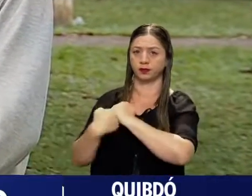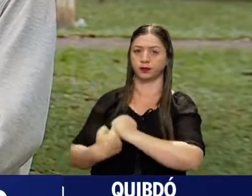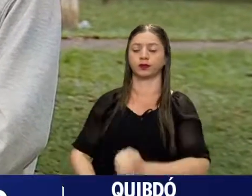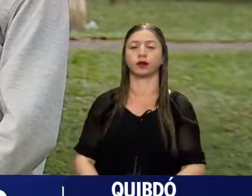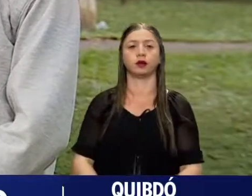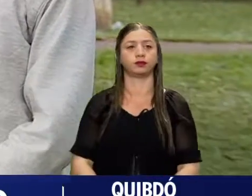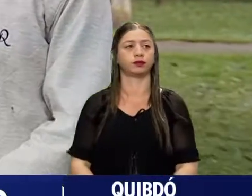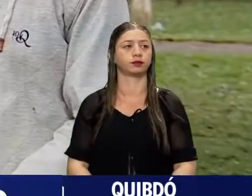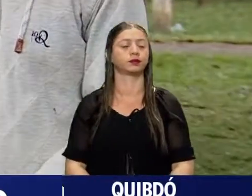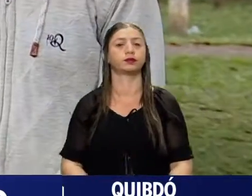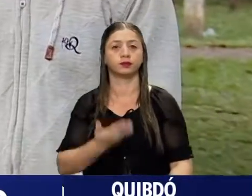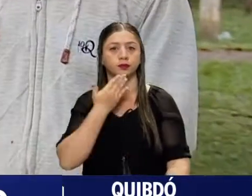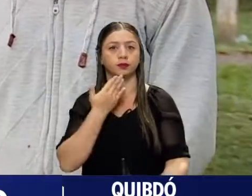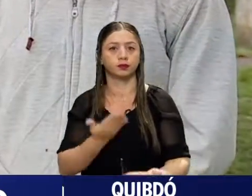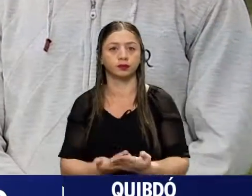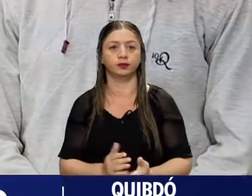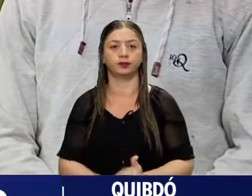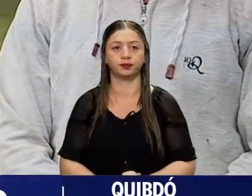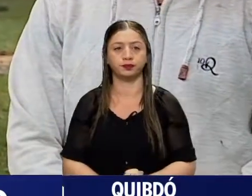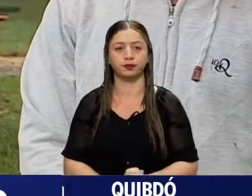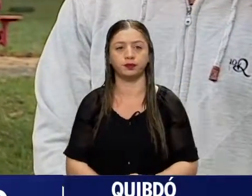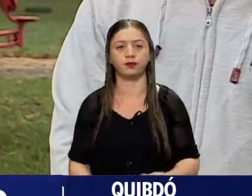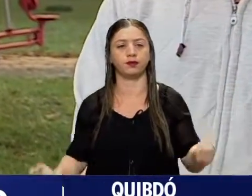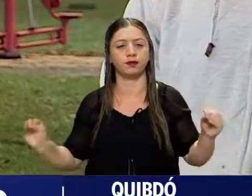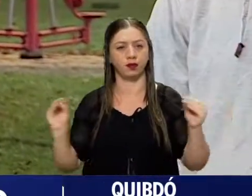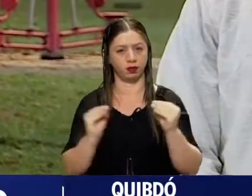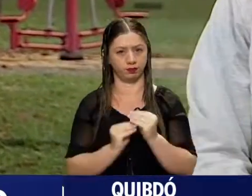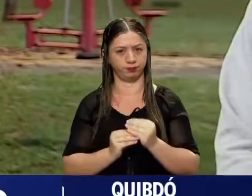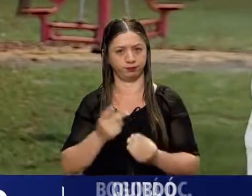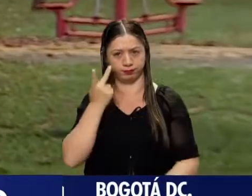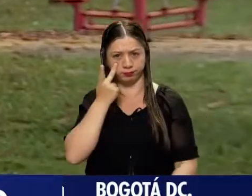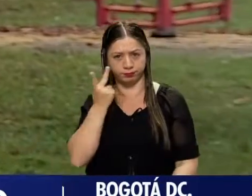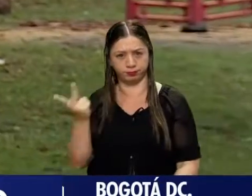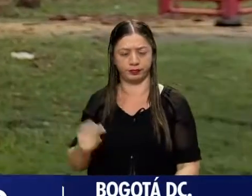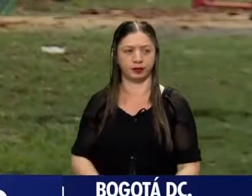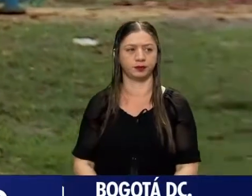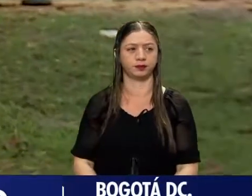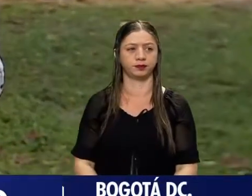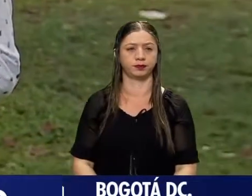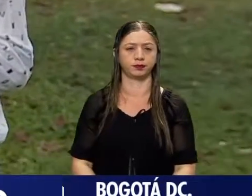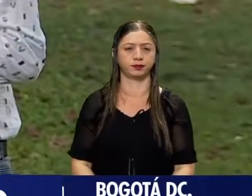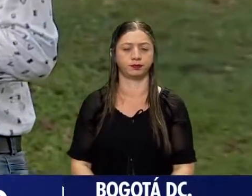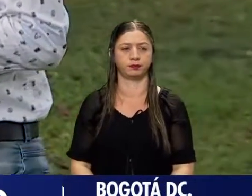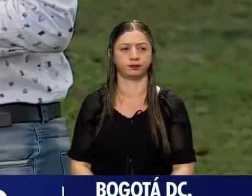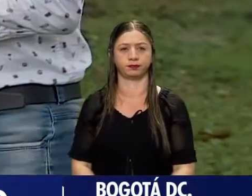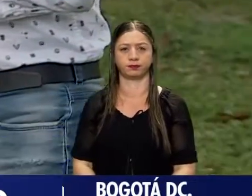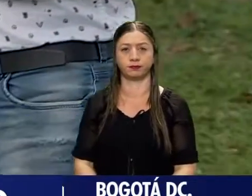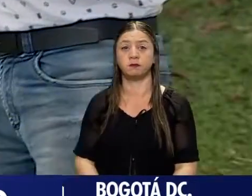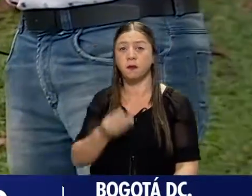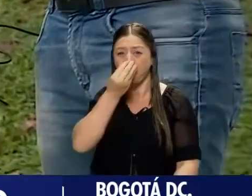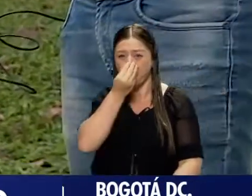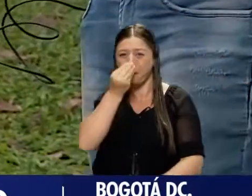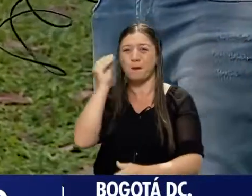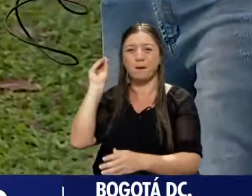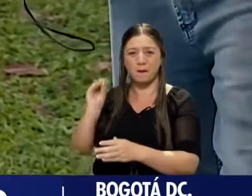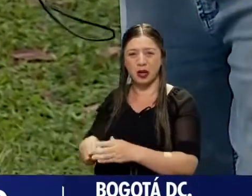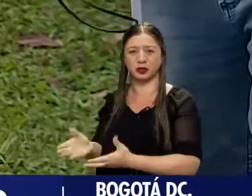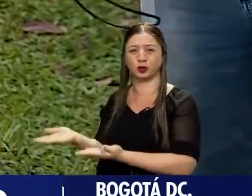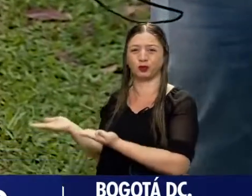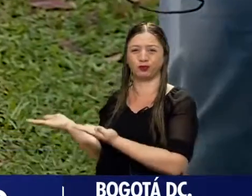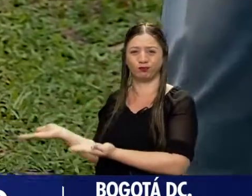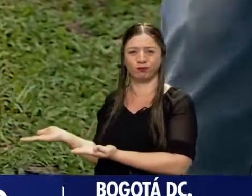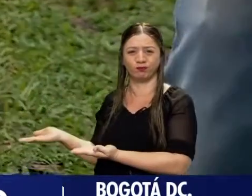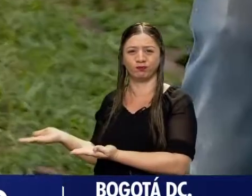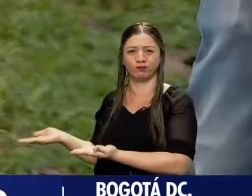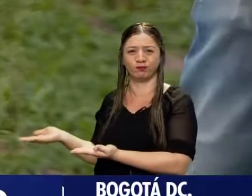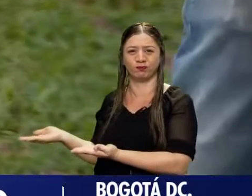muchísimas gracias miren pero es que además de eso yo quiero que vean miren esta basura colocaron en ese sitio